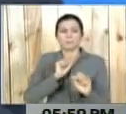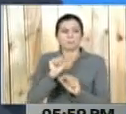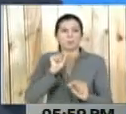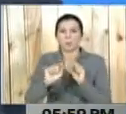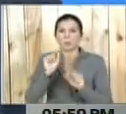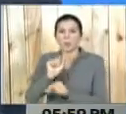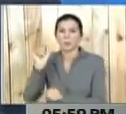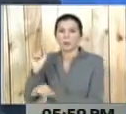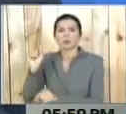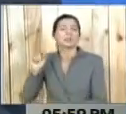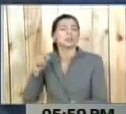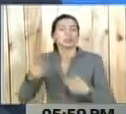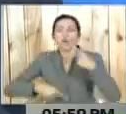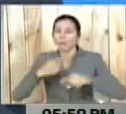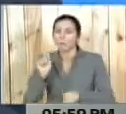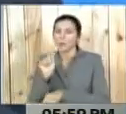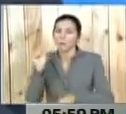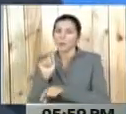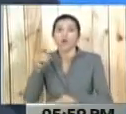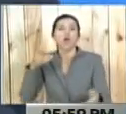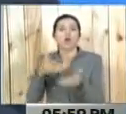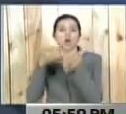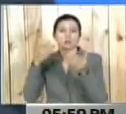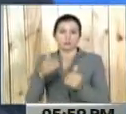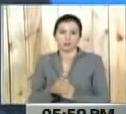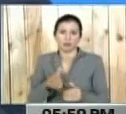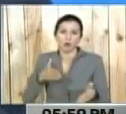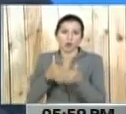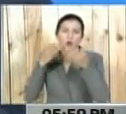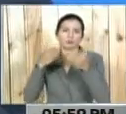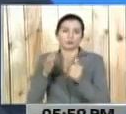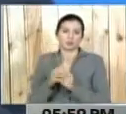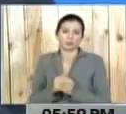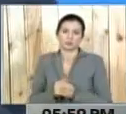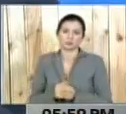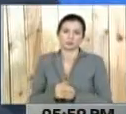días contra los avances y contra la perspectiva de